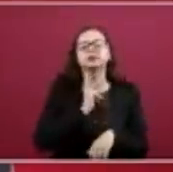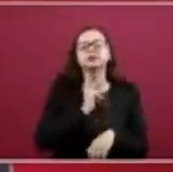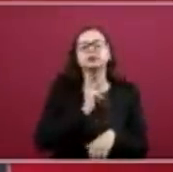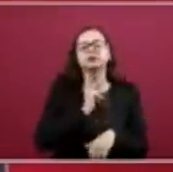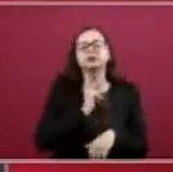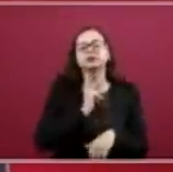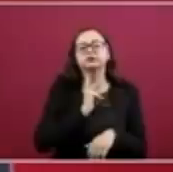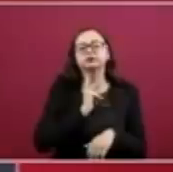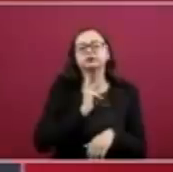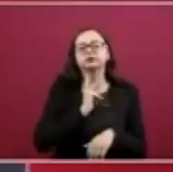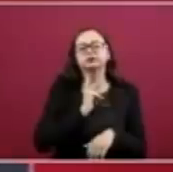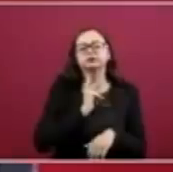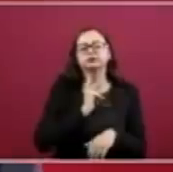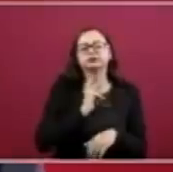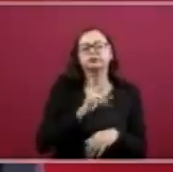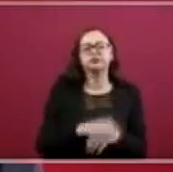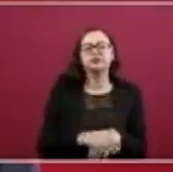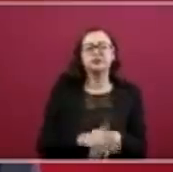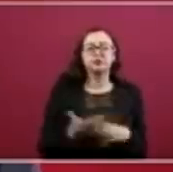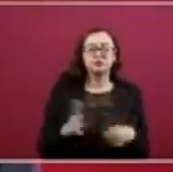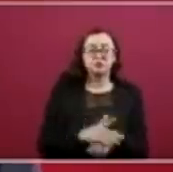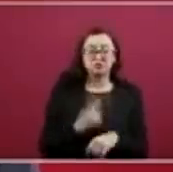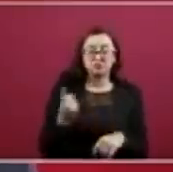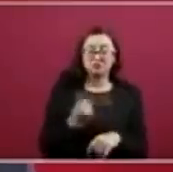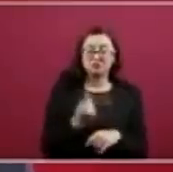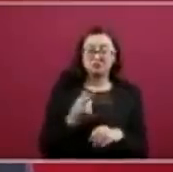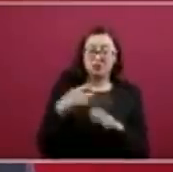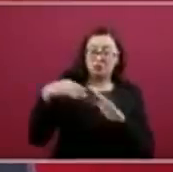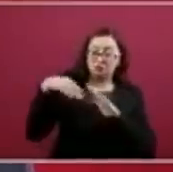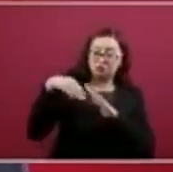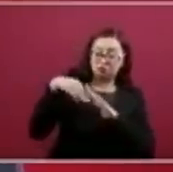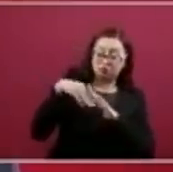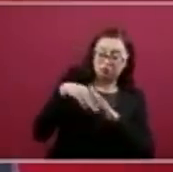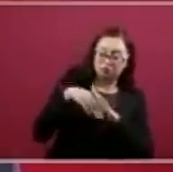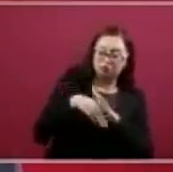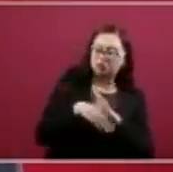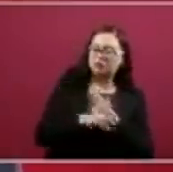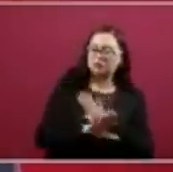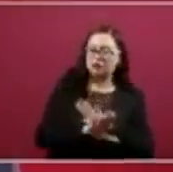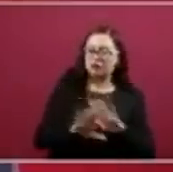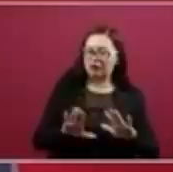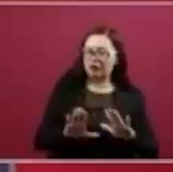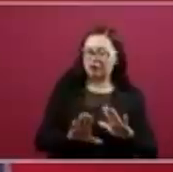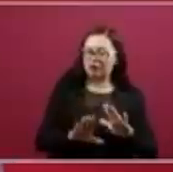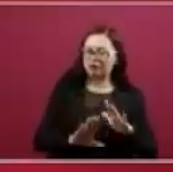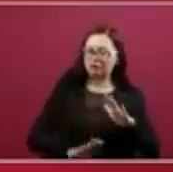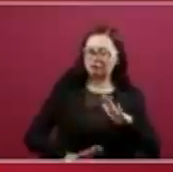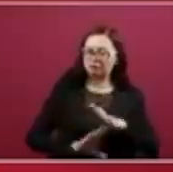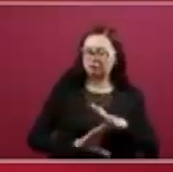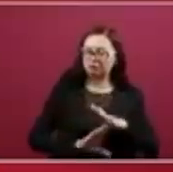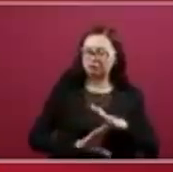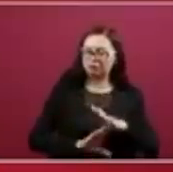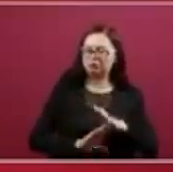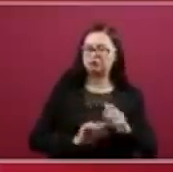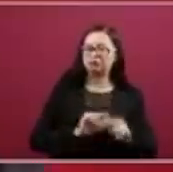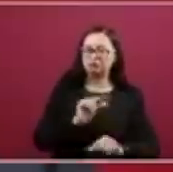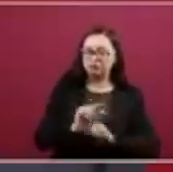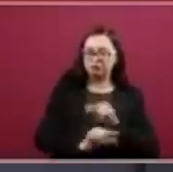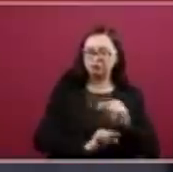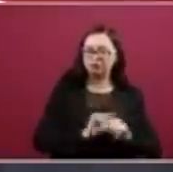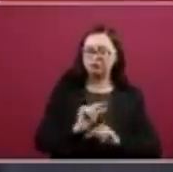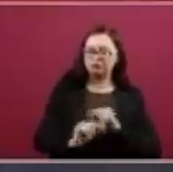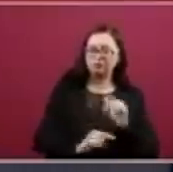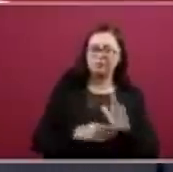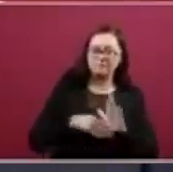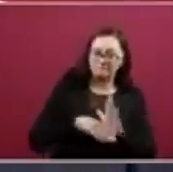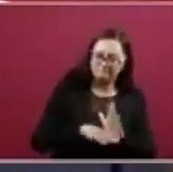se detenga la caída en la producción y empecemos a tener más producción